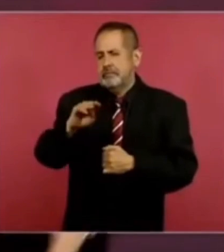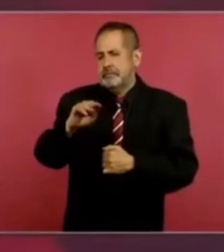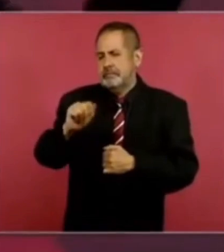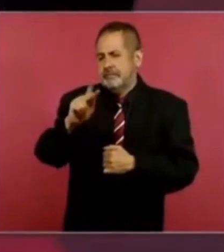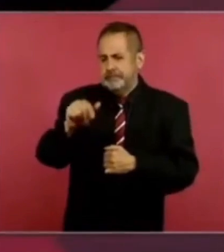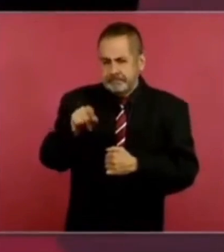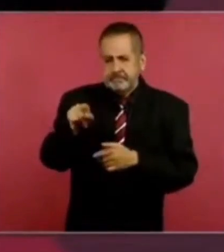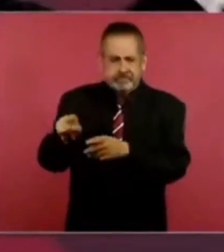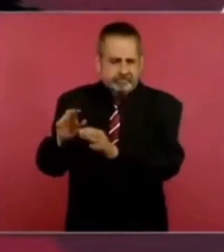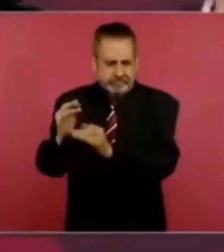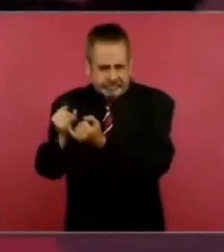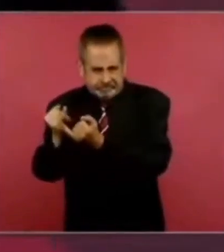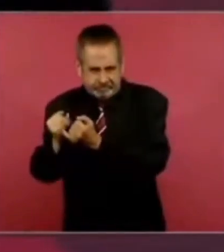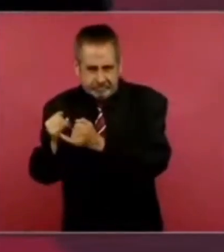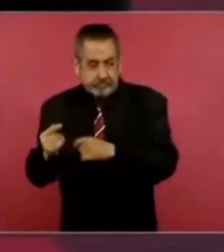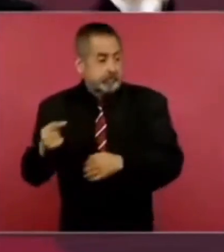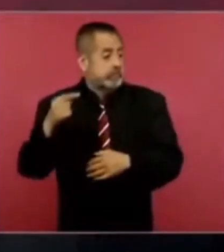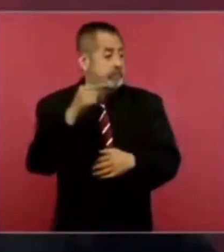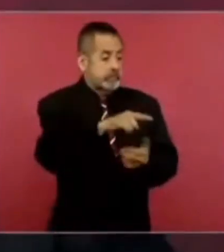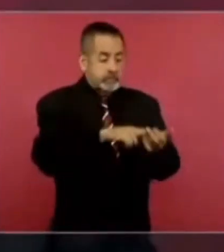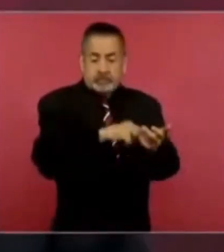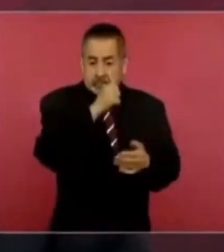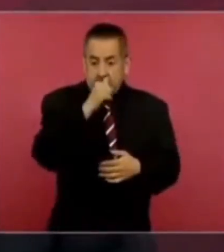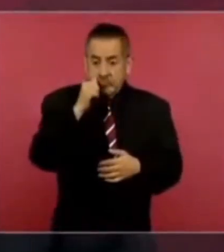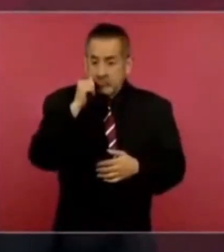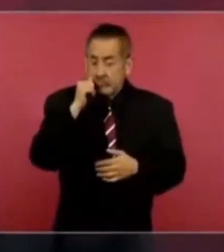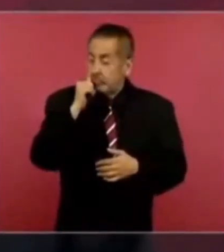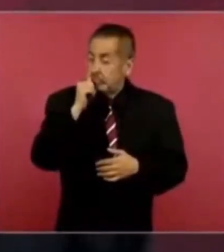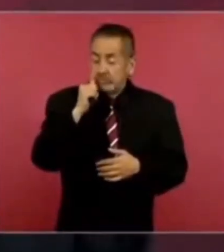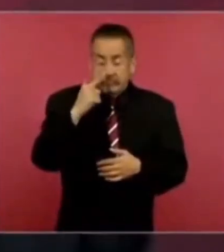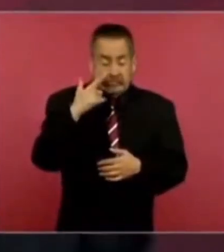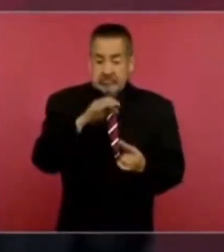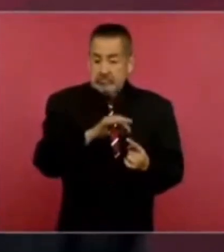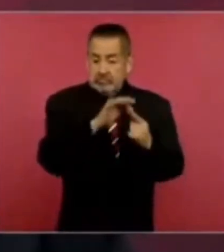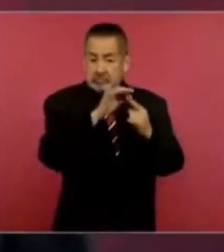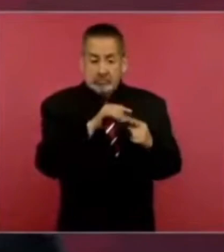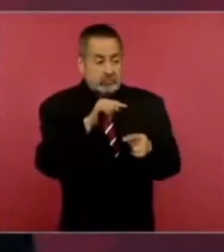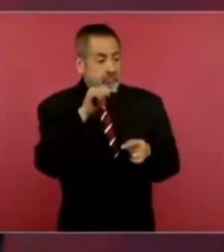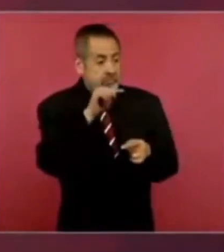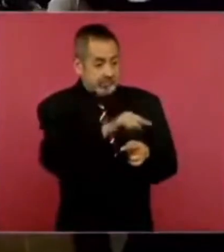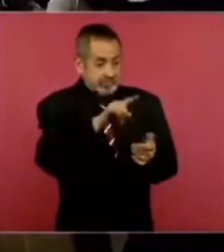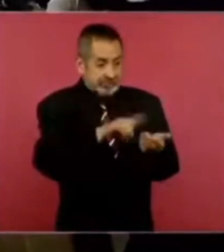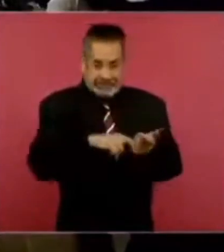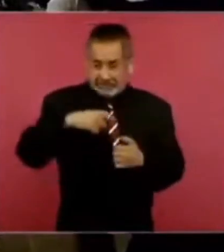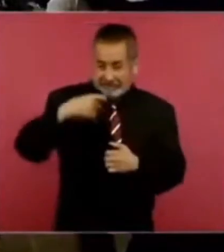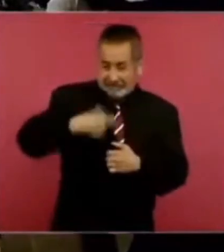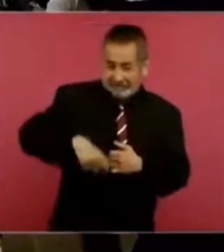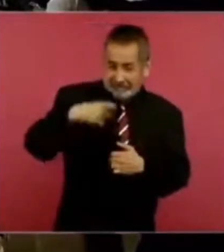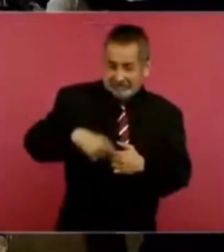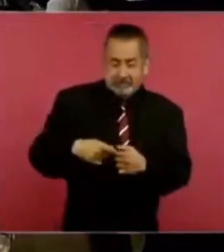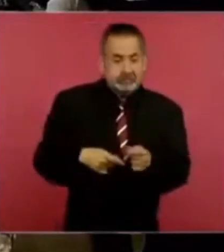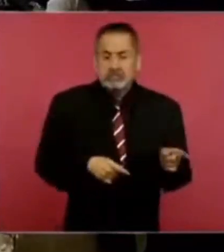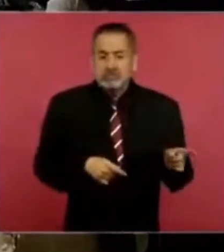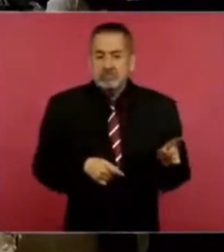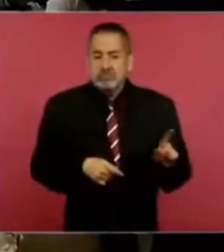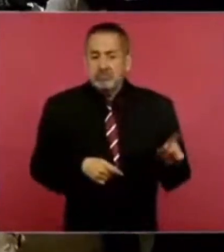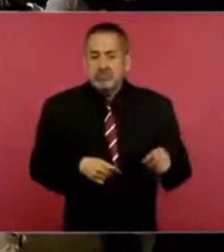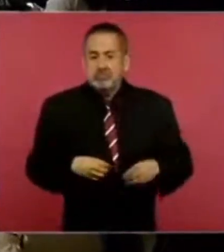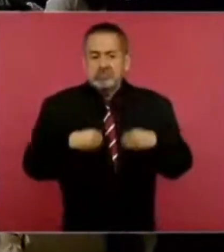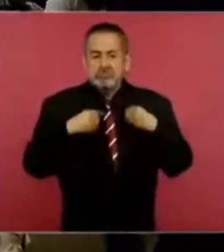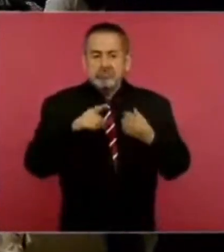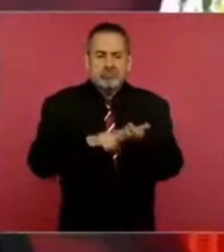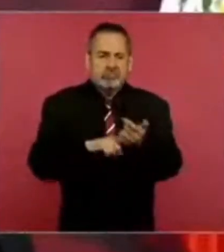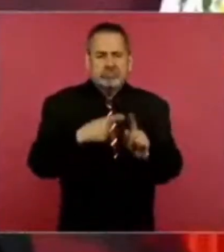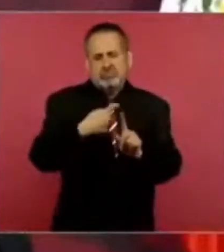Pero Benito Juárez es algo especial, porque no viven los más ricos. Es una